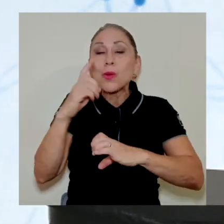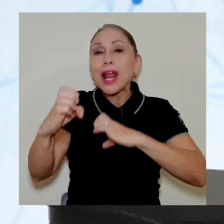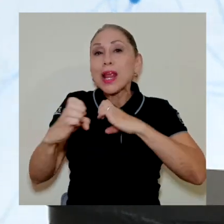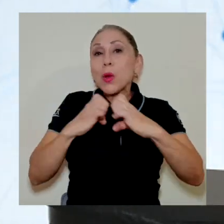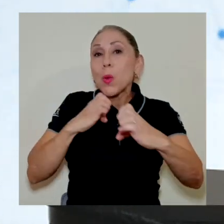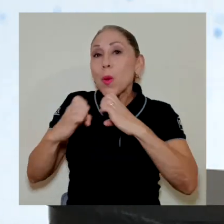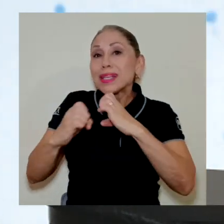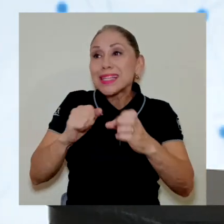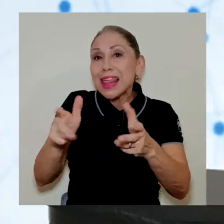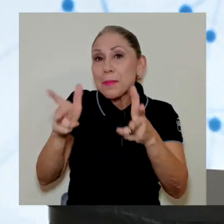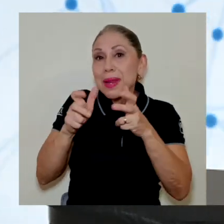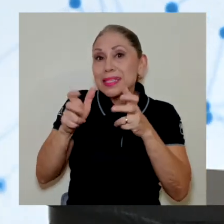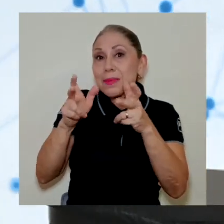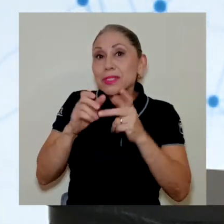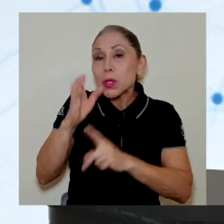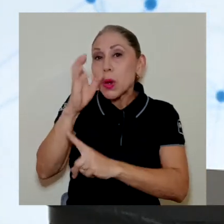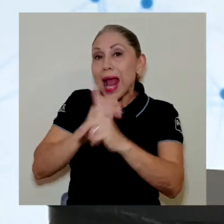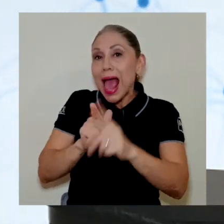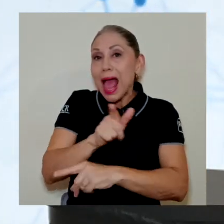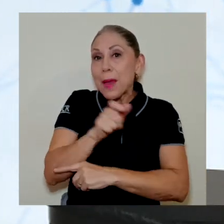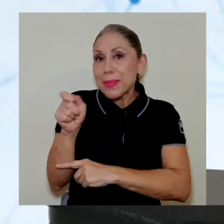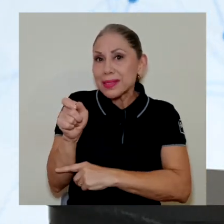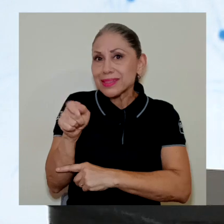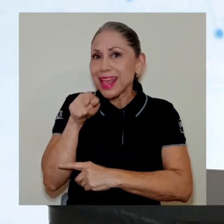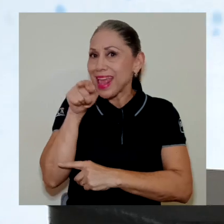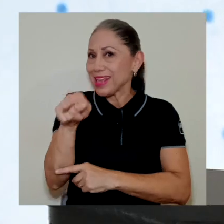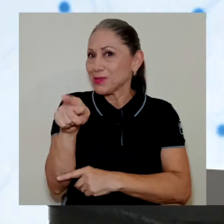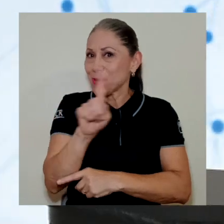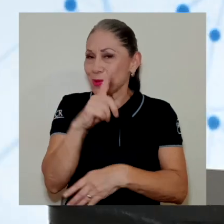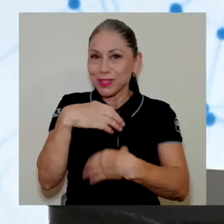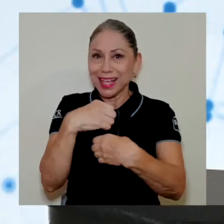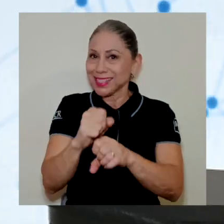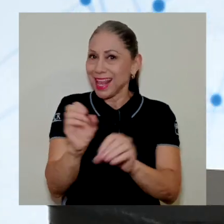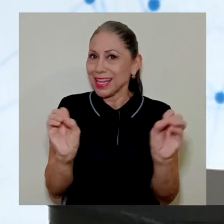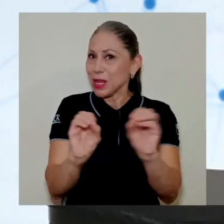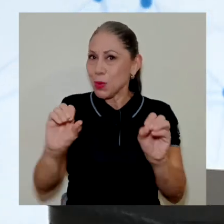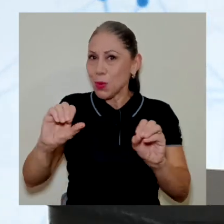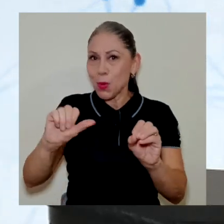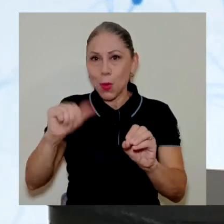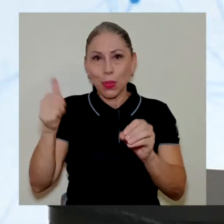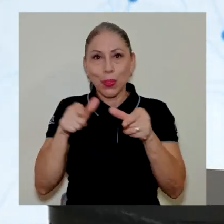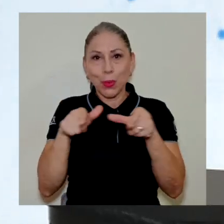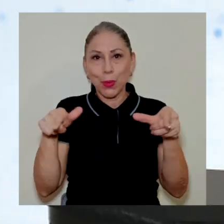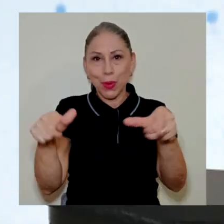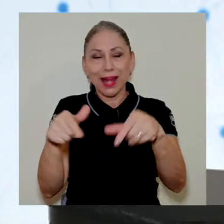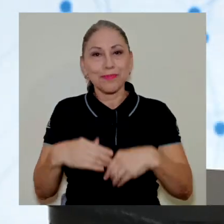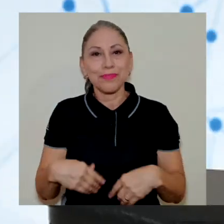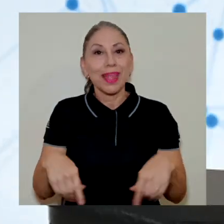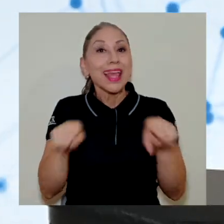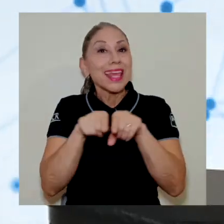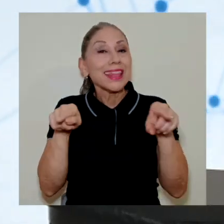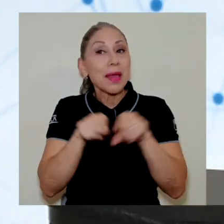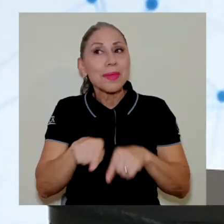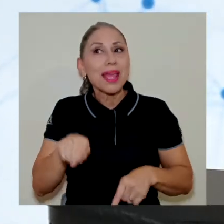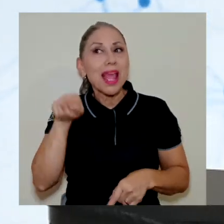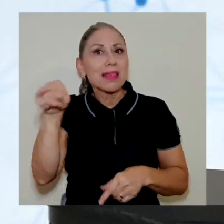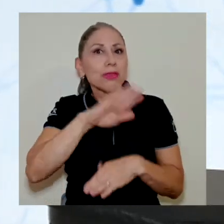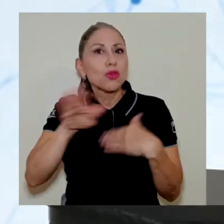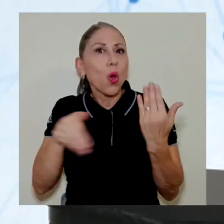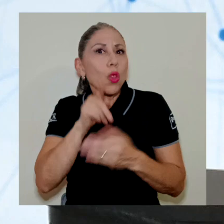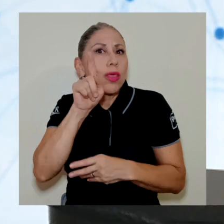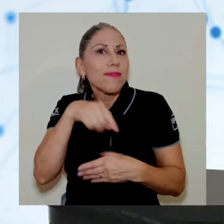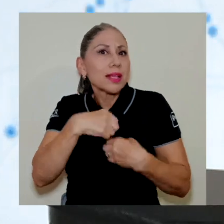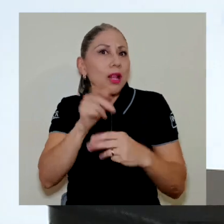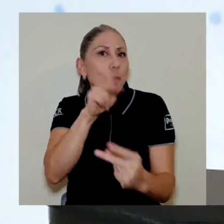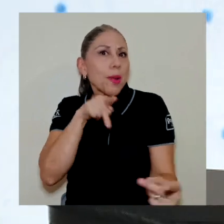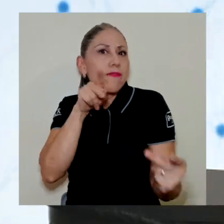percepción por mes. Eso no se hacía, ¿verdad?, en ningún lugar. Y bueno, y también todo esto de que ella lo tenía que hacer perfecto,